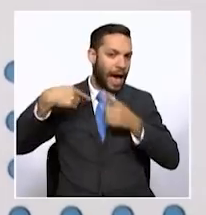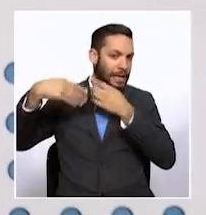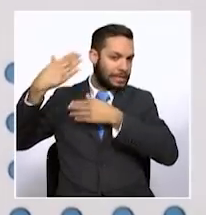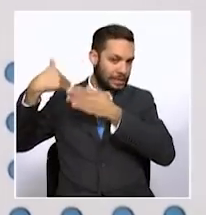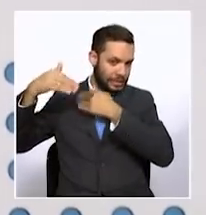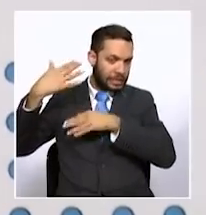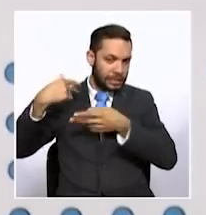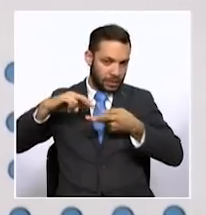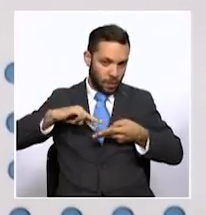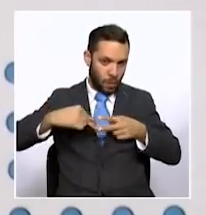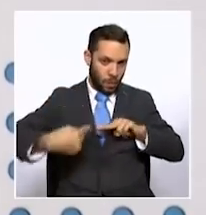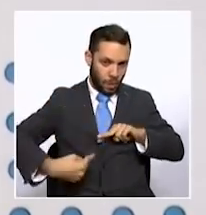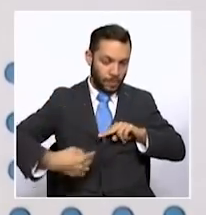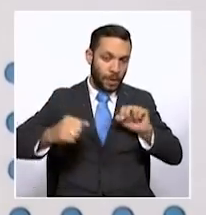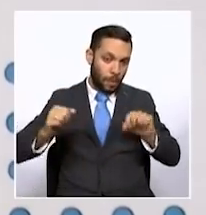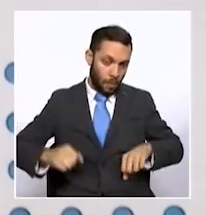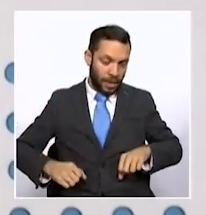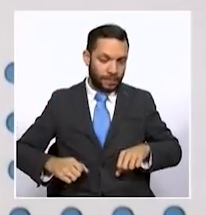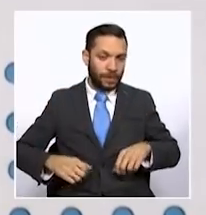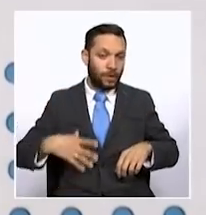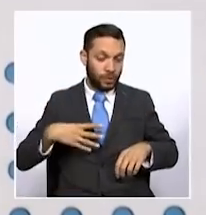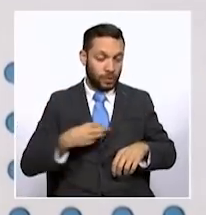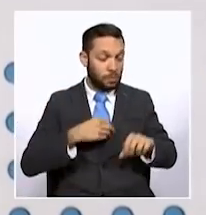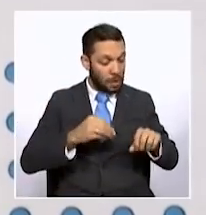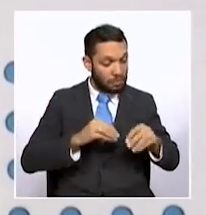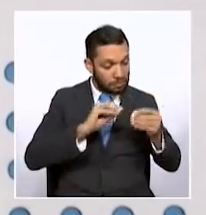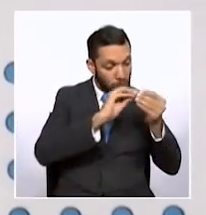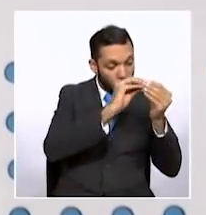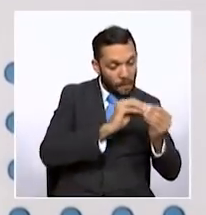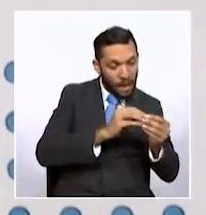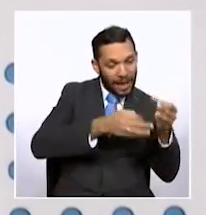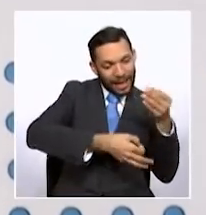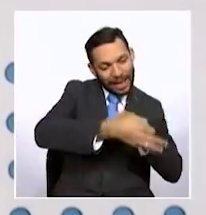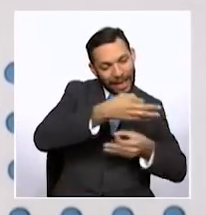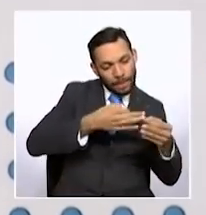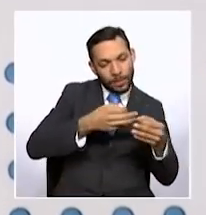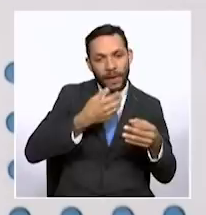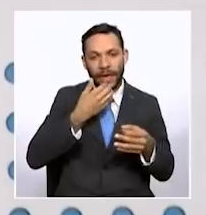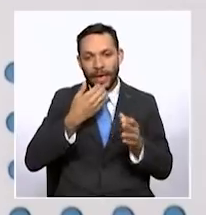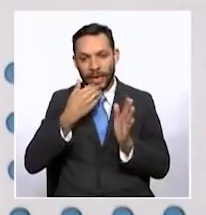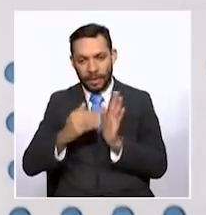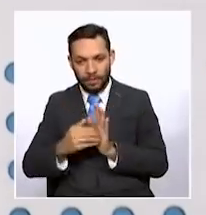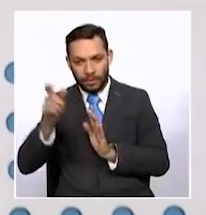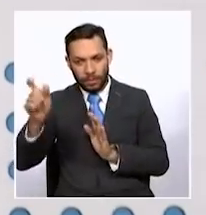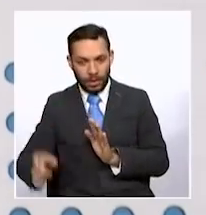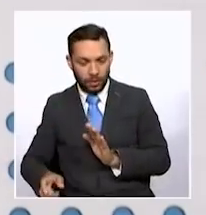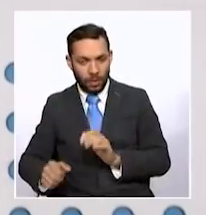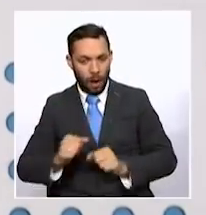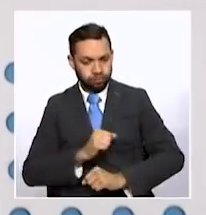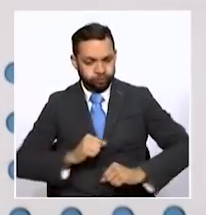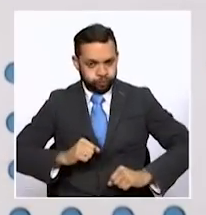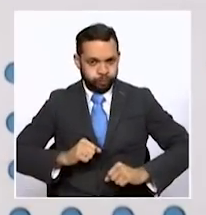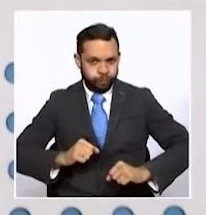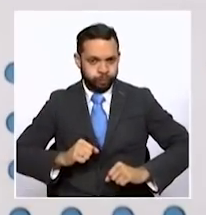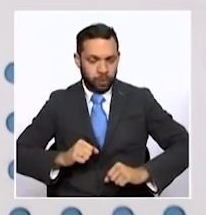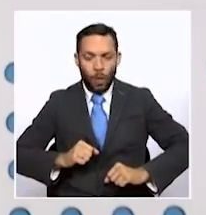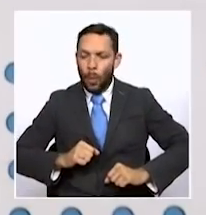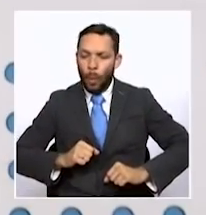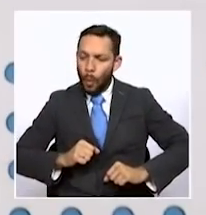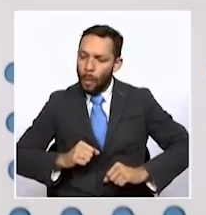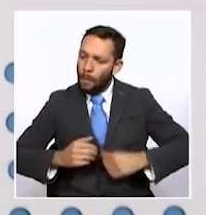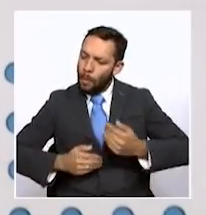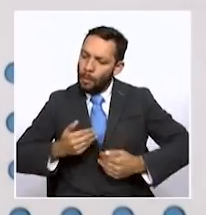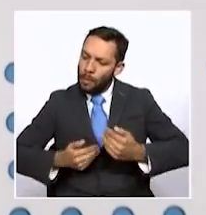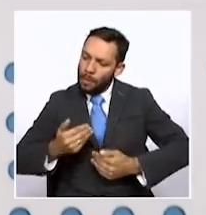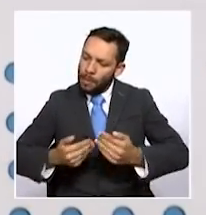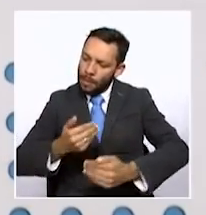pueden hacer que este proceso no se desarrolle o que sea más lento. Lo que hablamos ahorita, el sobrepeso, una disminución, está comprobado por estudios científicos que una disminución de